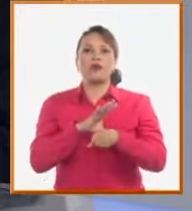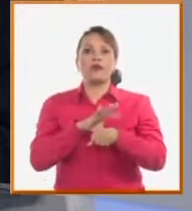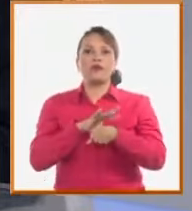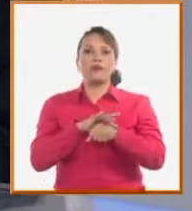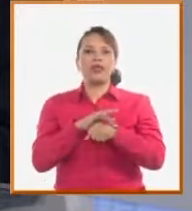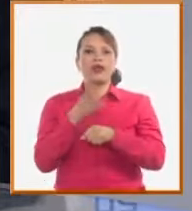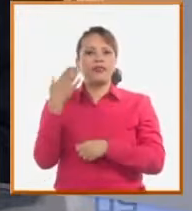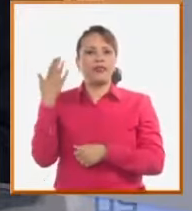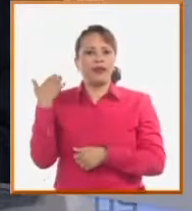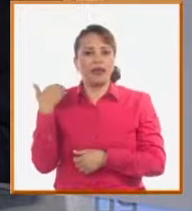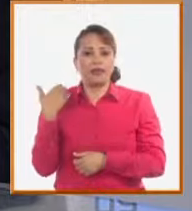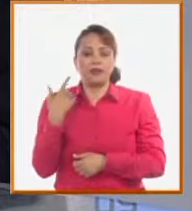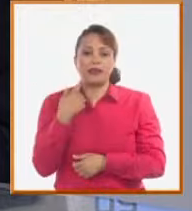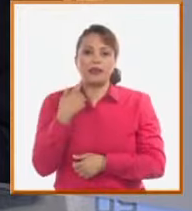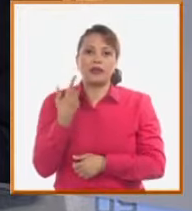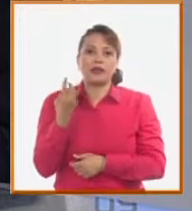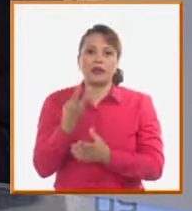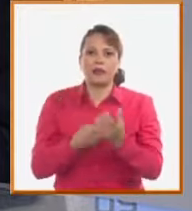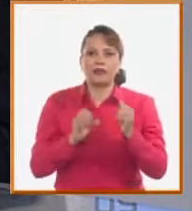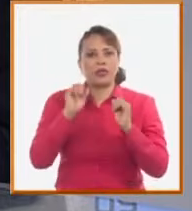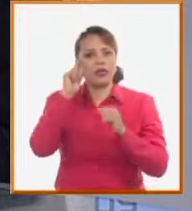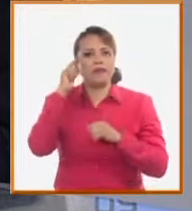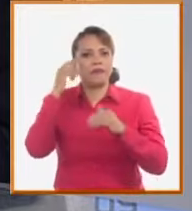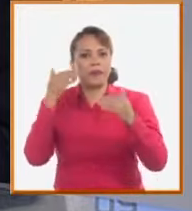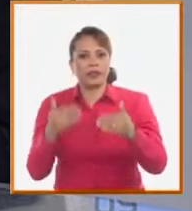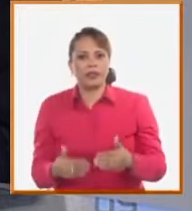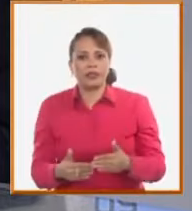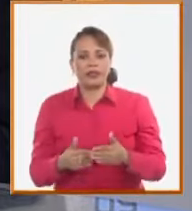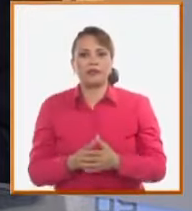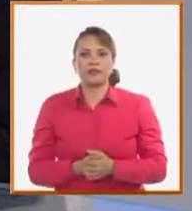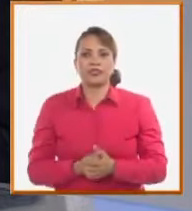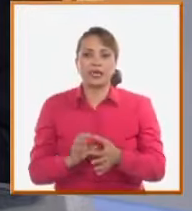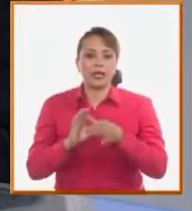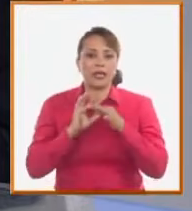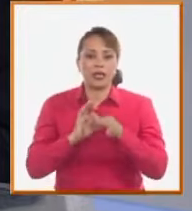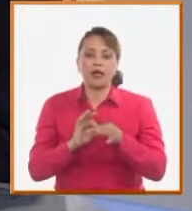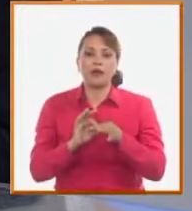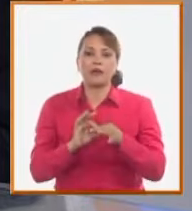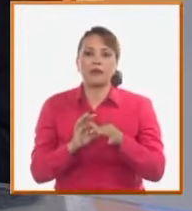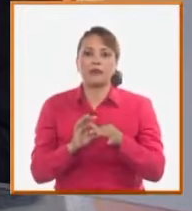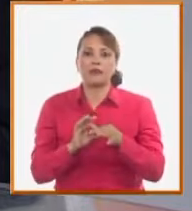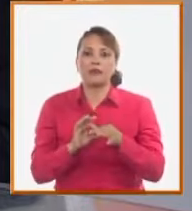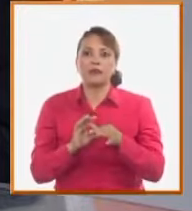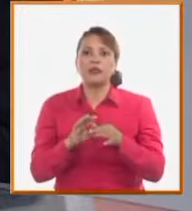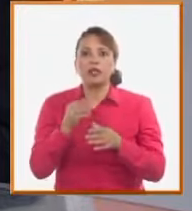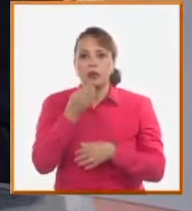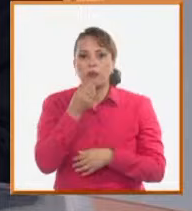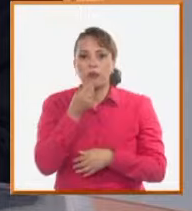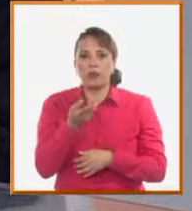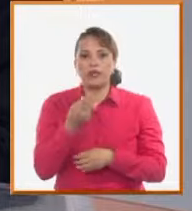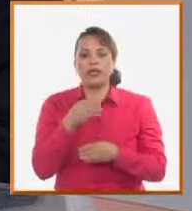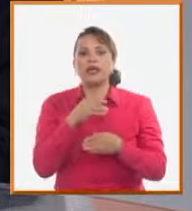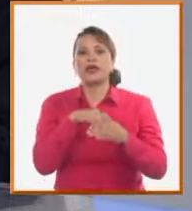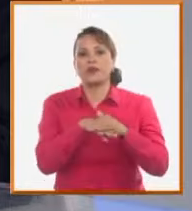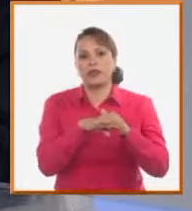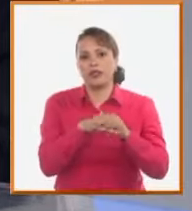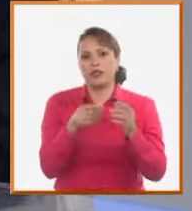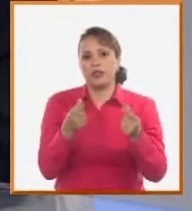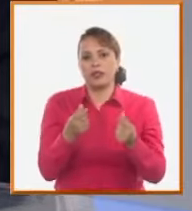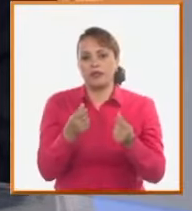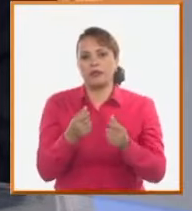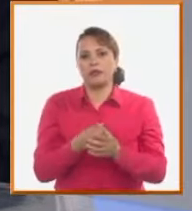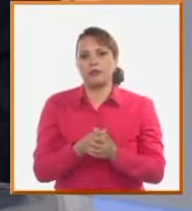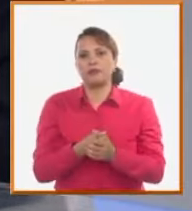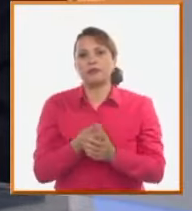de enfermedades anteriores, discapacidades físicas y mentales de gravedad, la persona es asegurable. Lo que esa persona puede ser asegurable